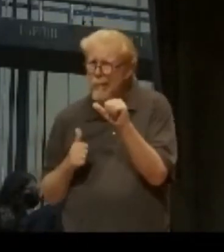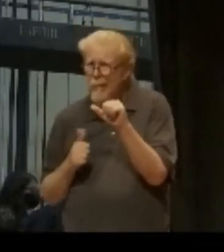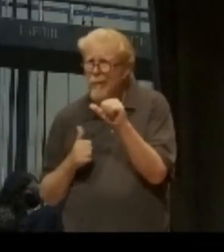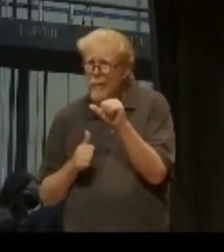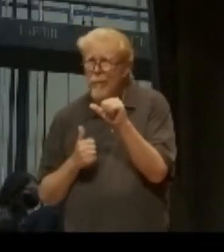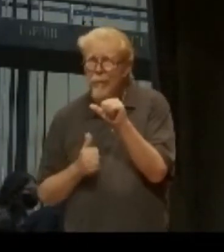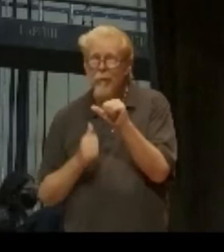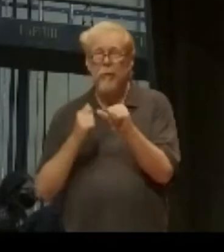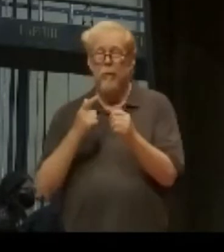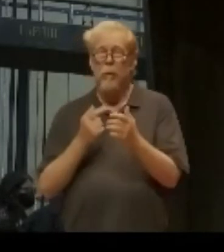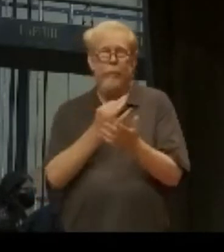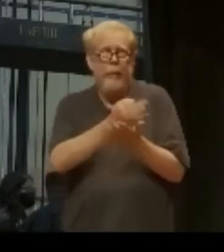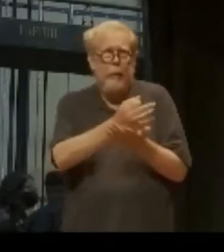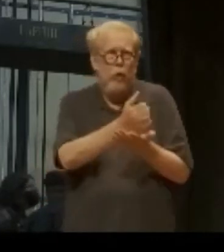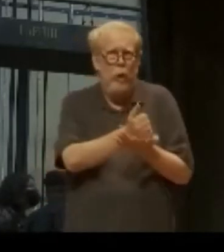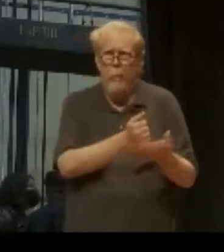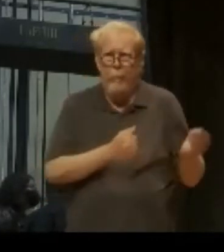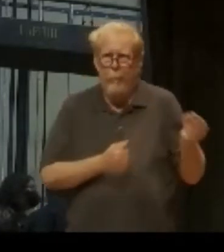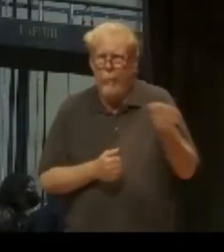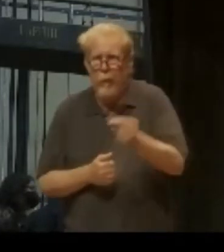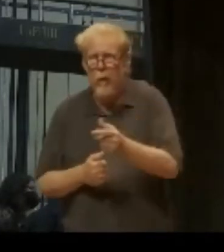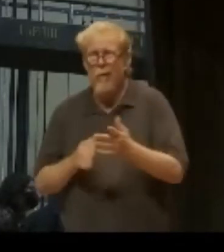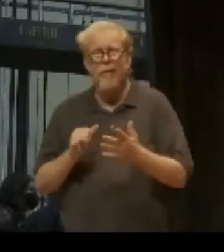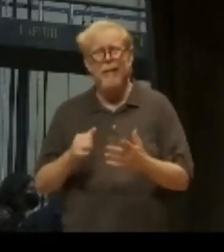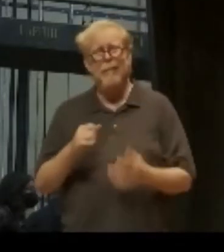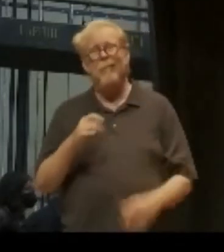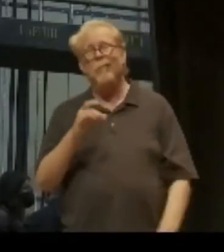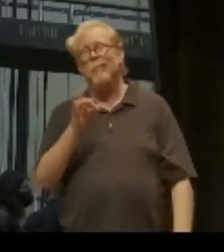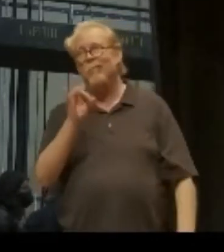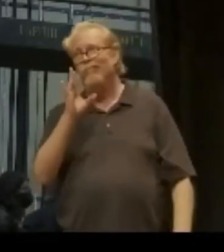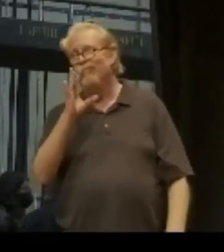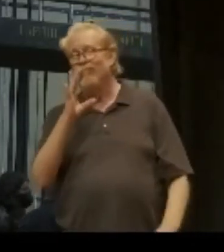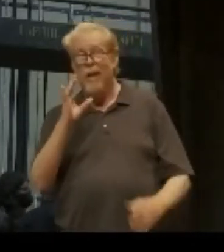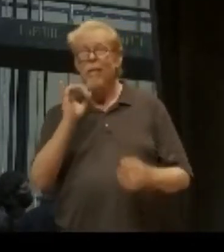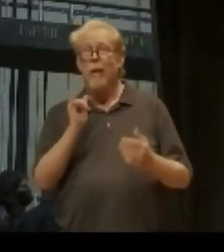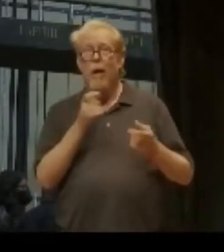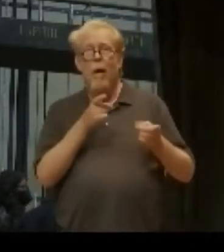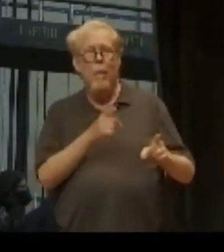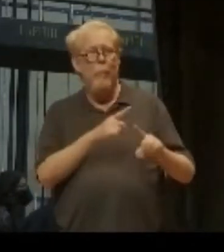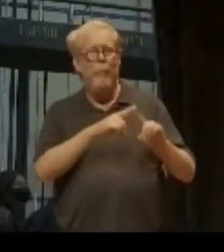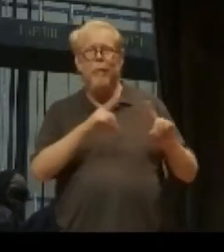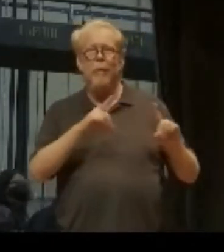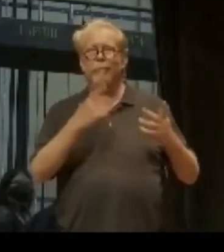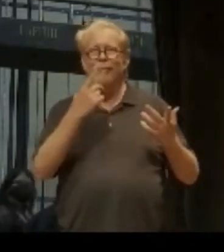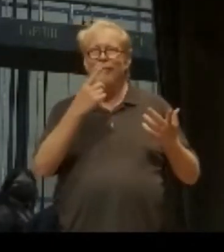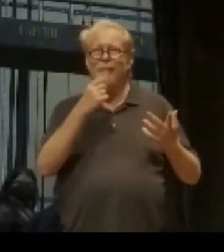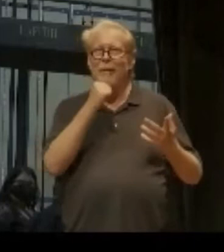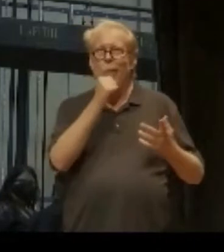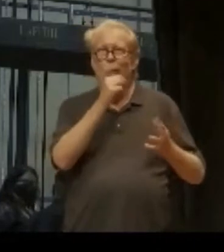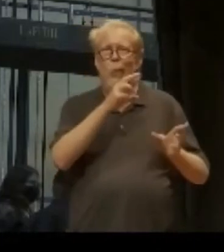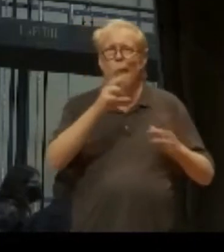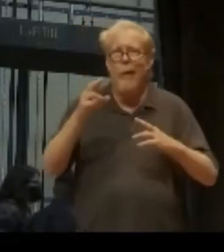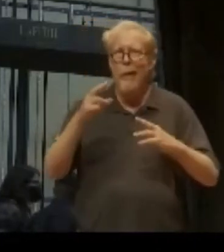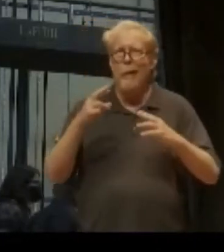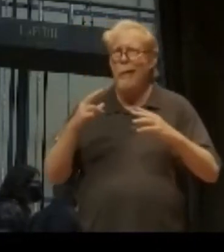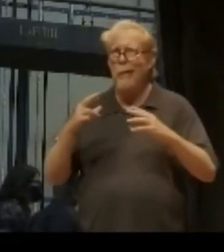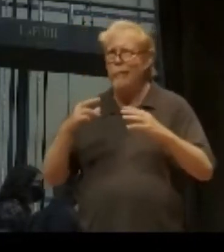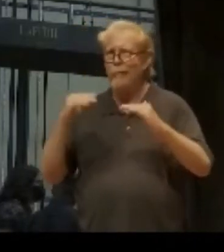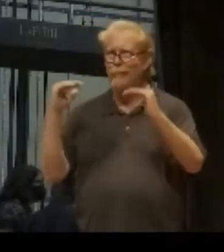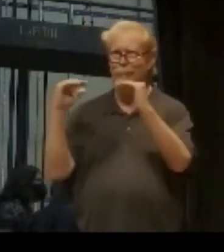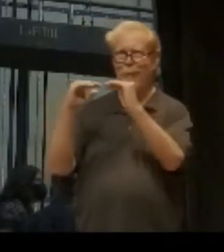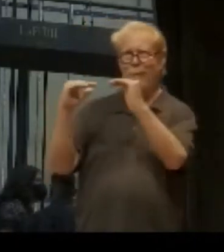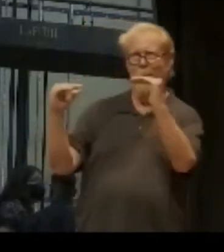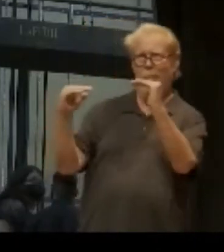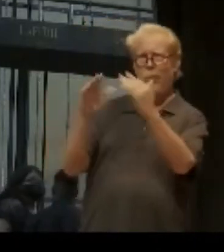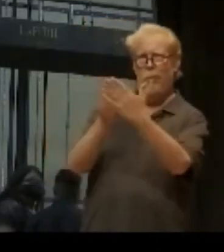sea de ayuda financiera o de su propio bolsillo, pero creo que es un pecado porque eso es lo que estaba pasando, porque los estudiantes no estaban listos para